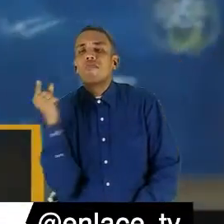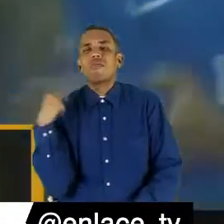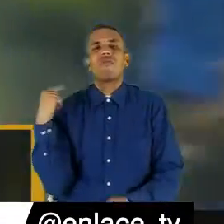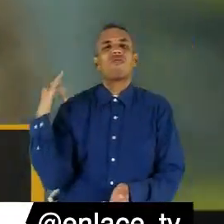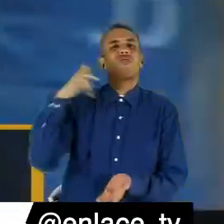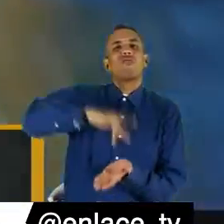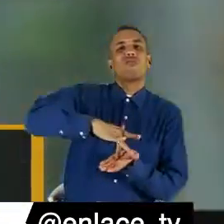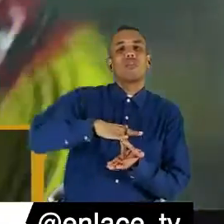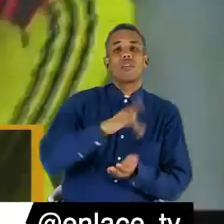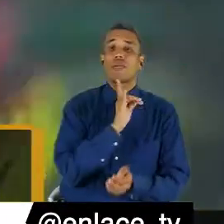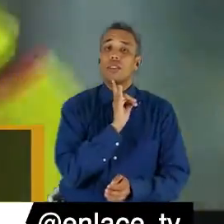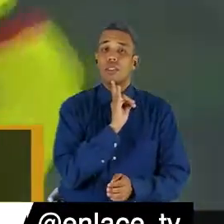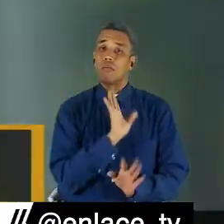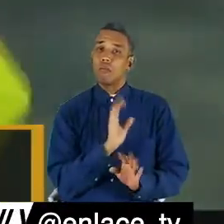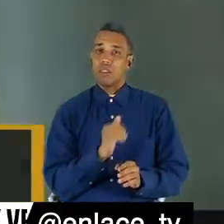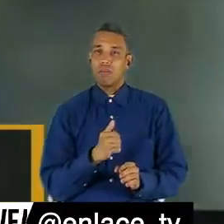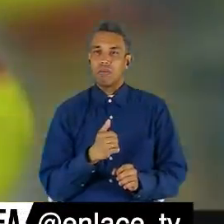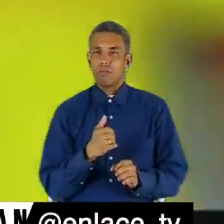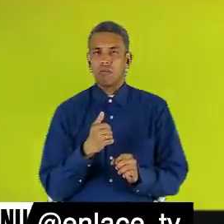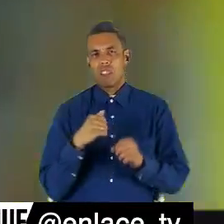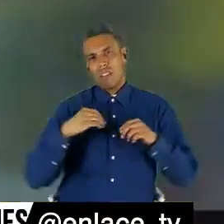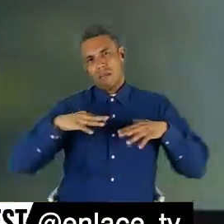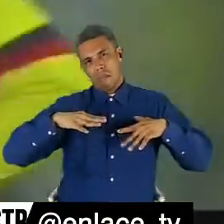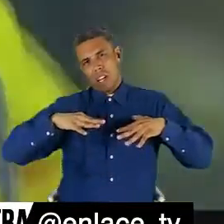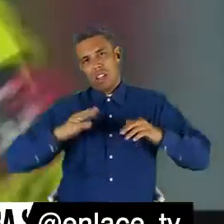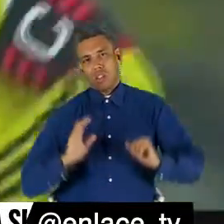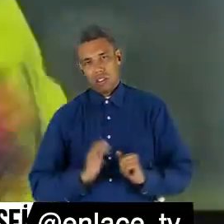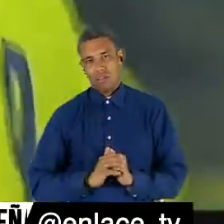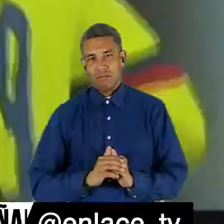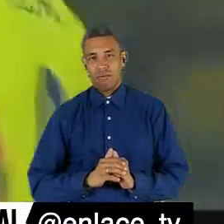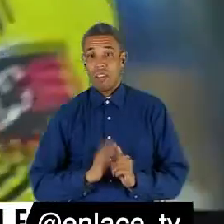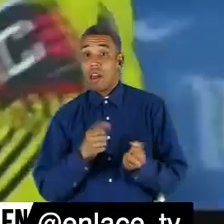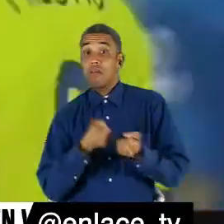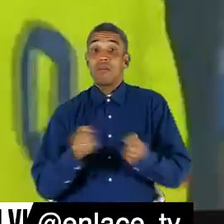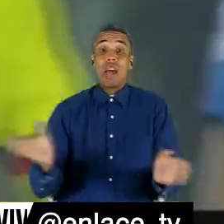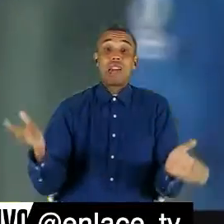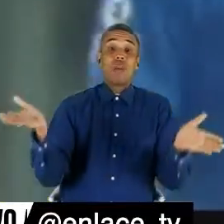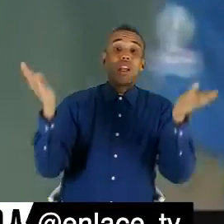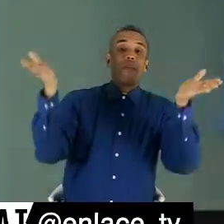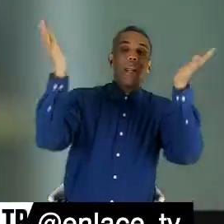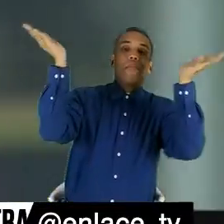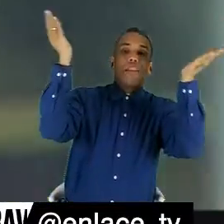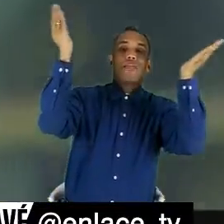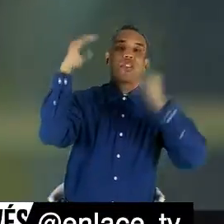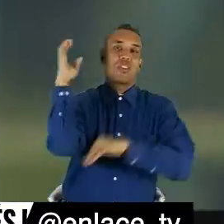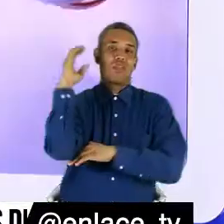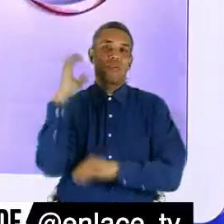Estados Unidos, disfrutando unas cortas vacaciones y acompañando a la tricolor en la Copa América.